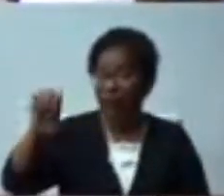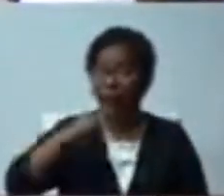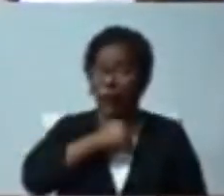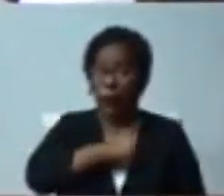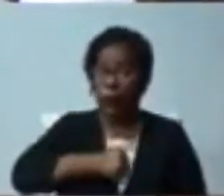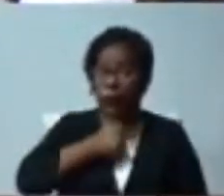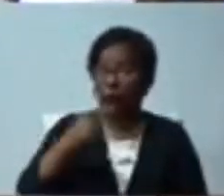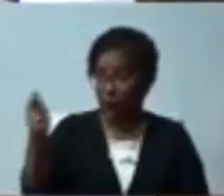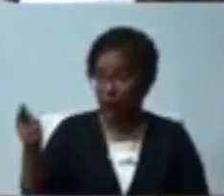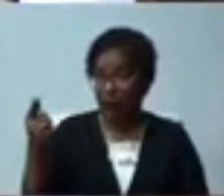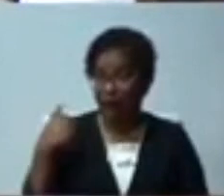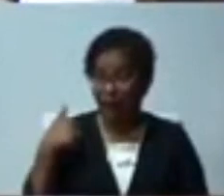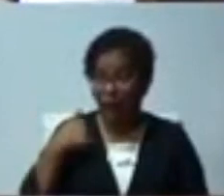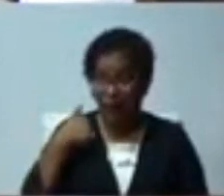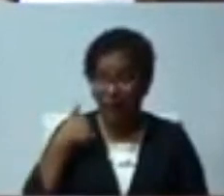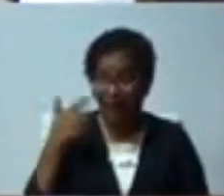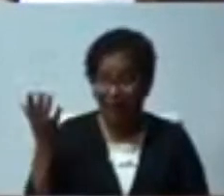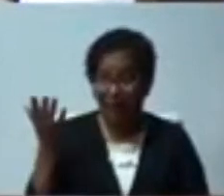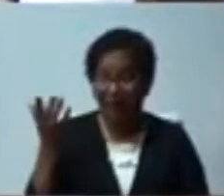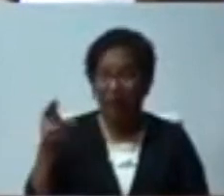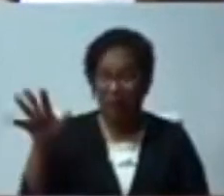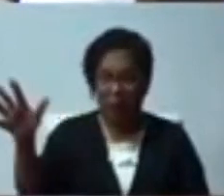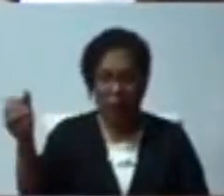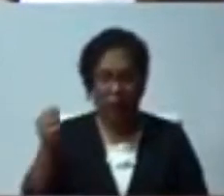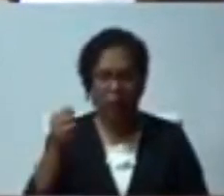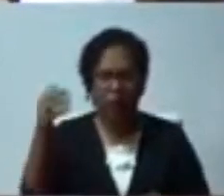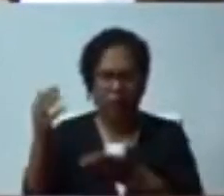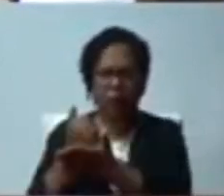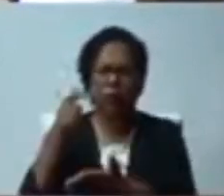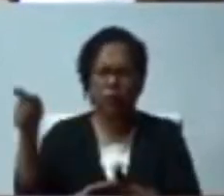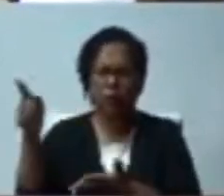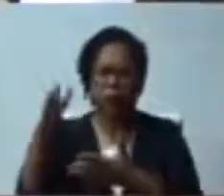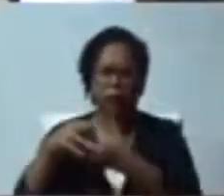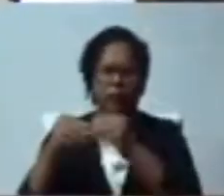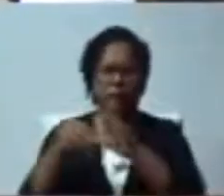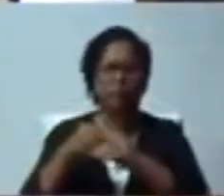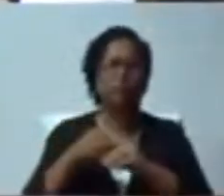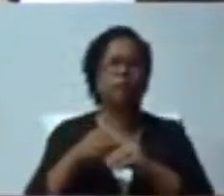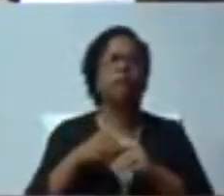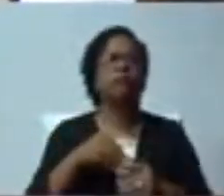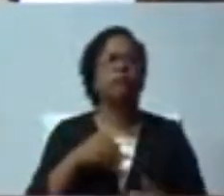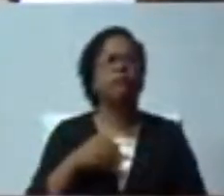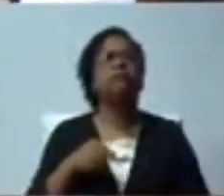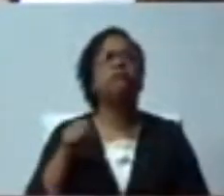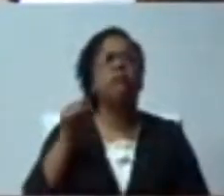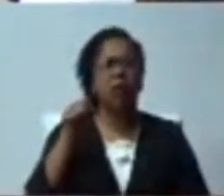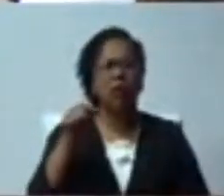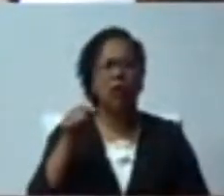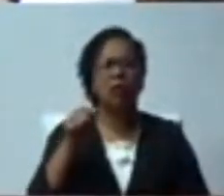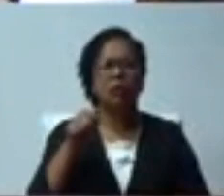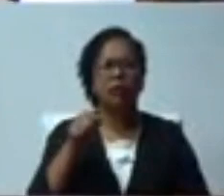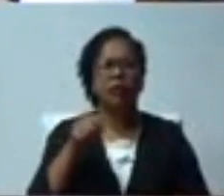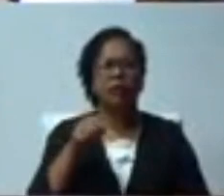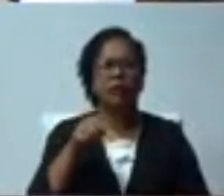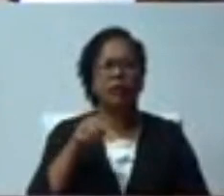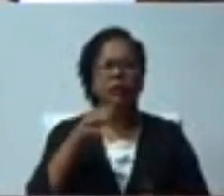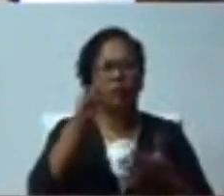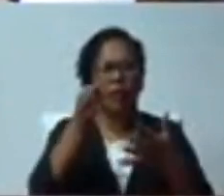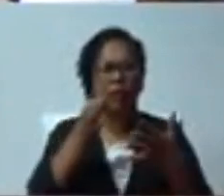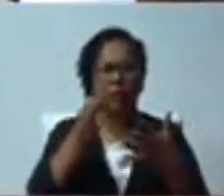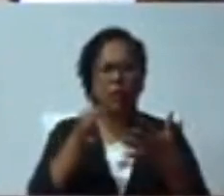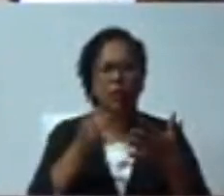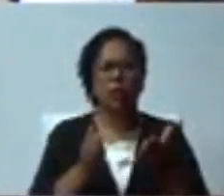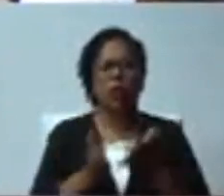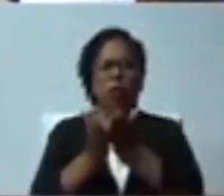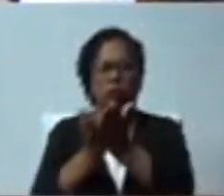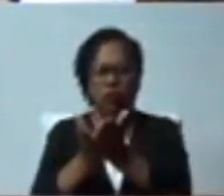el planteamiento sobre el tema de los veleros, etcétera, etcétera, que mi hermano y